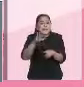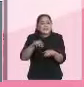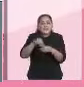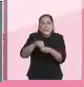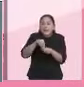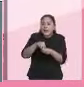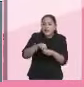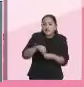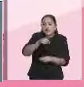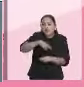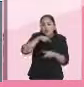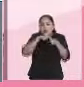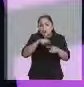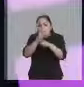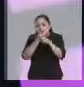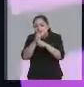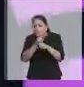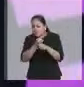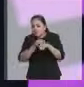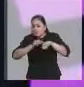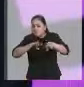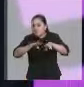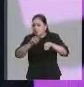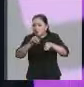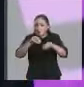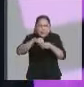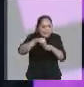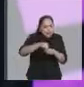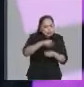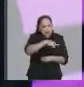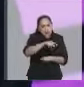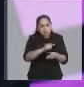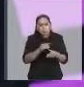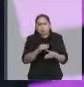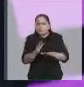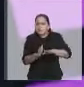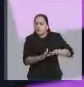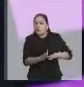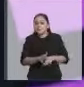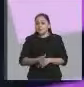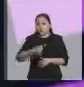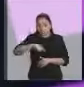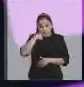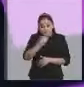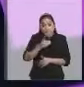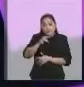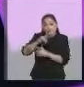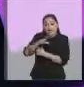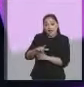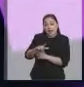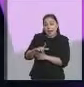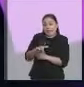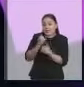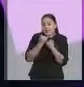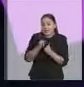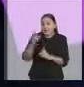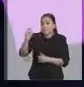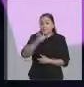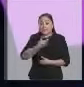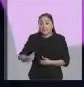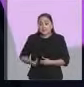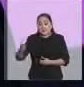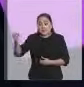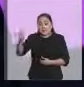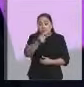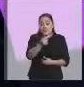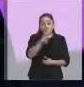de Odebrecht. Entonces, sí queremos un fiscal independiente, no nombrado por el presidente,